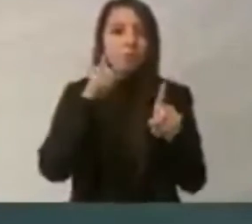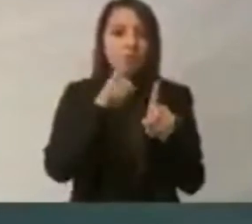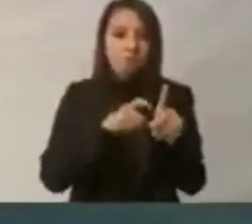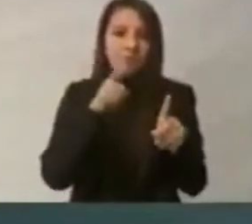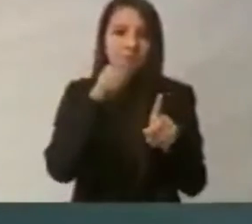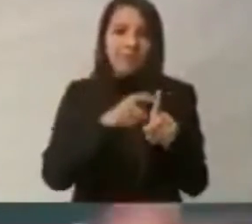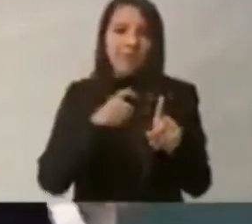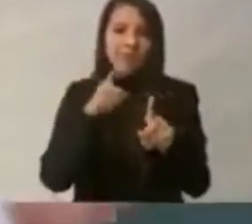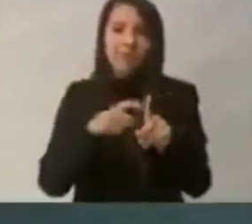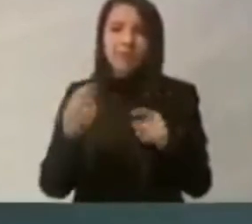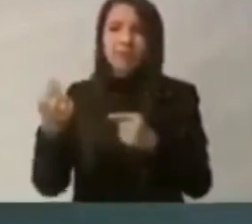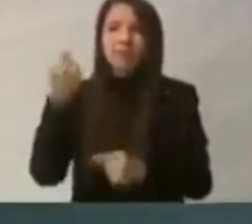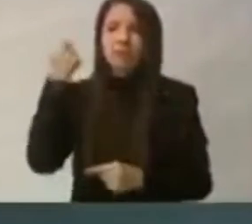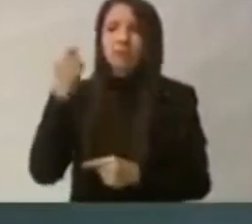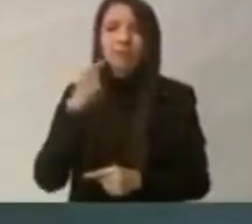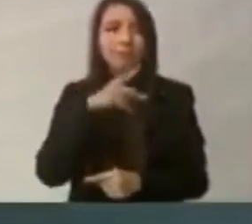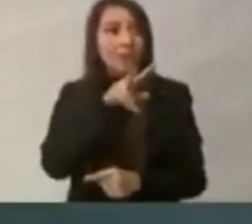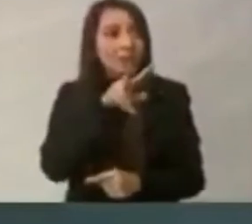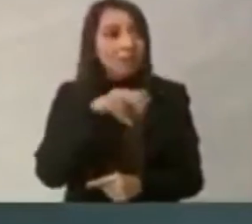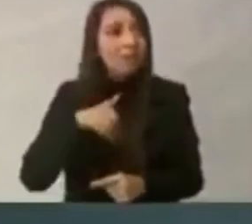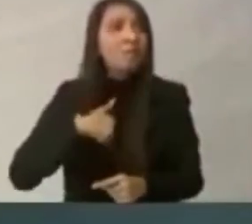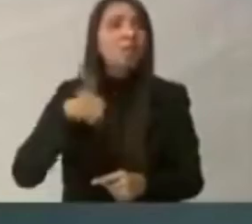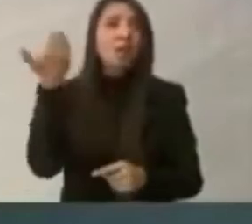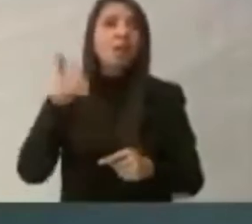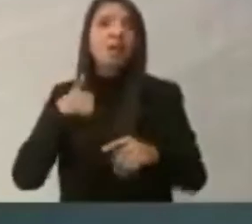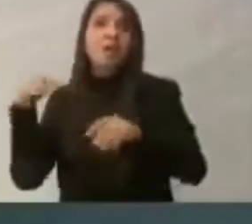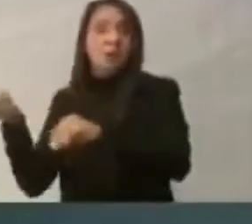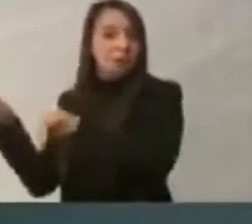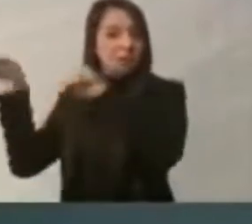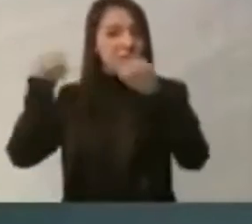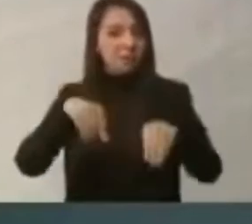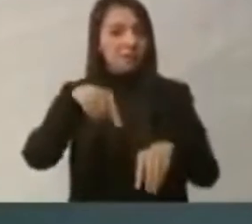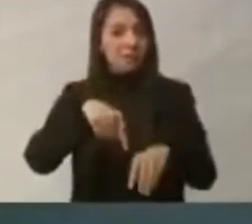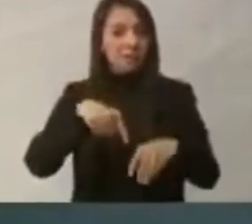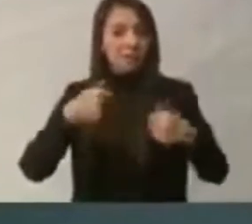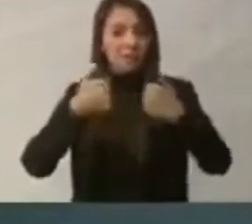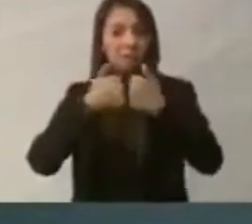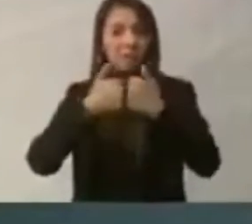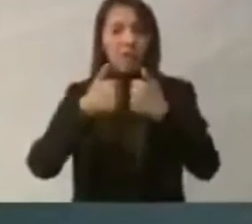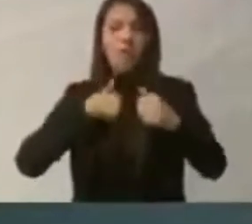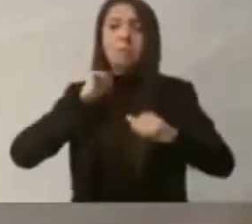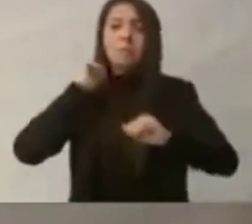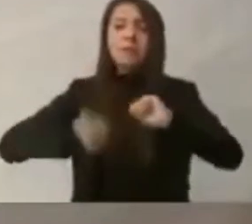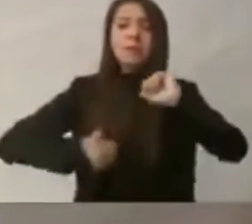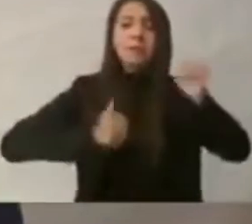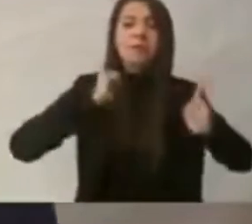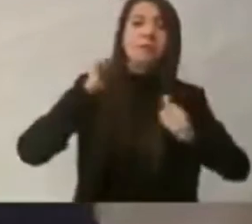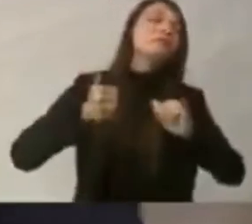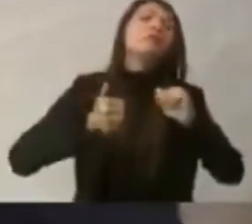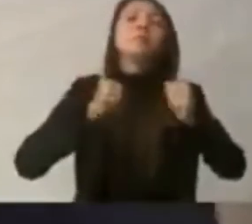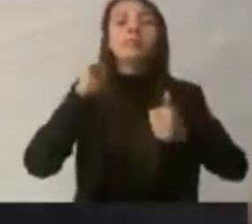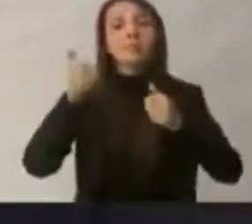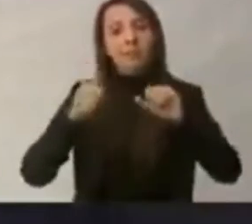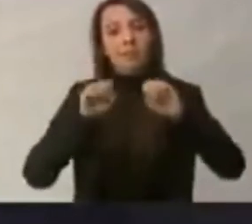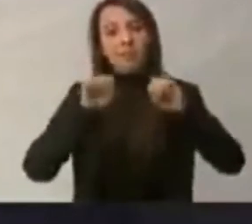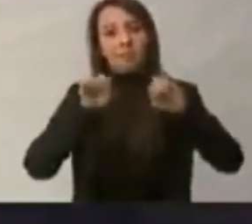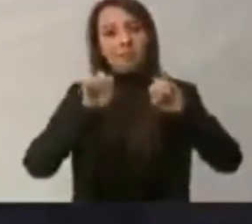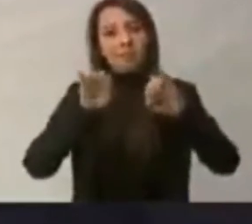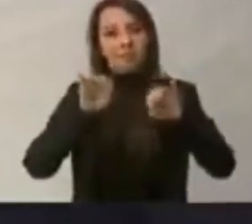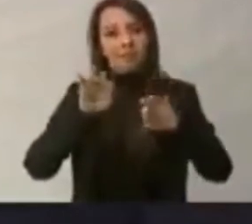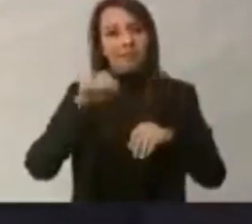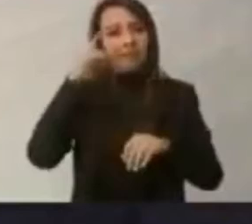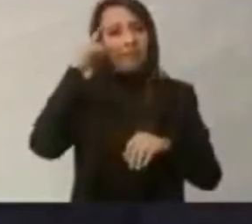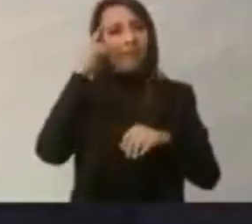a instalarse acá a la frontera, a poner sus oficinas para